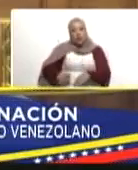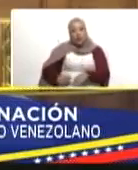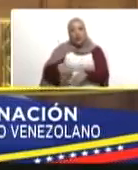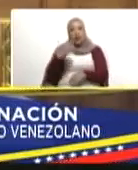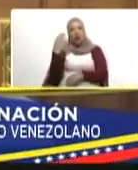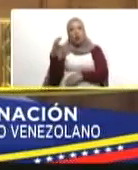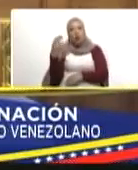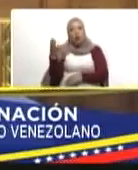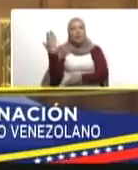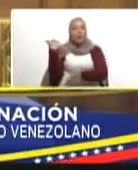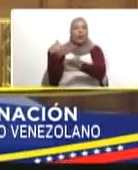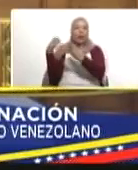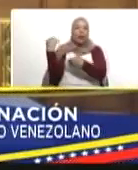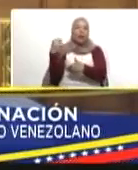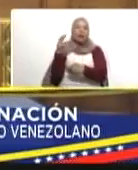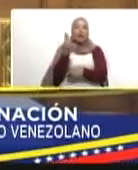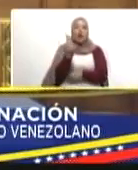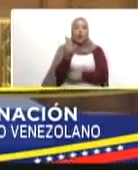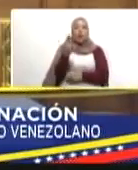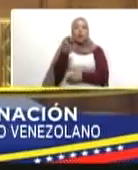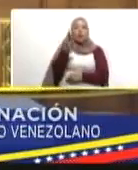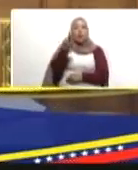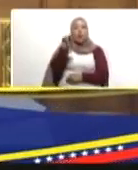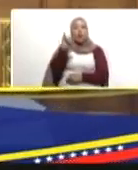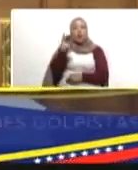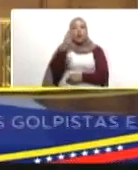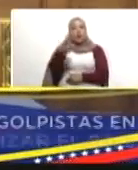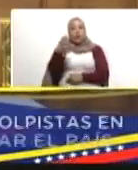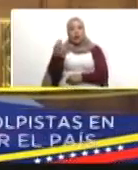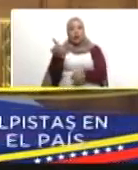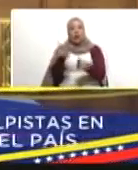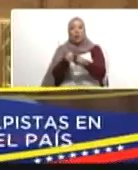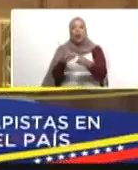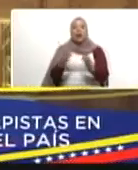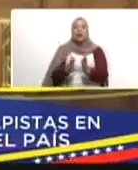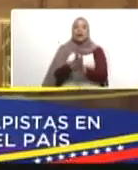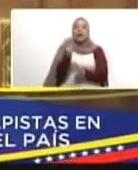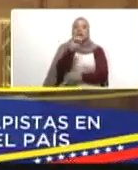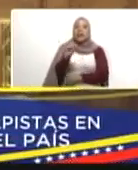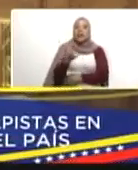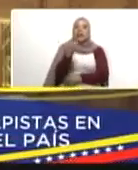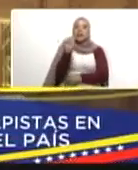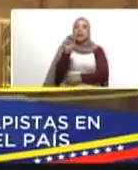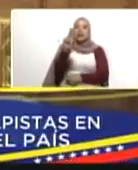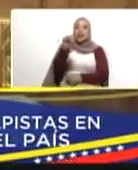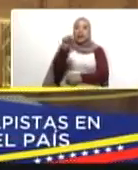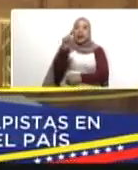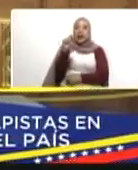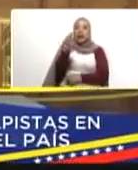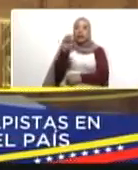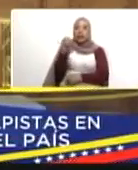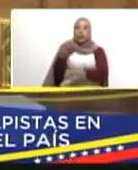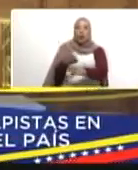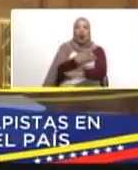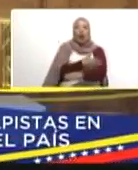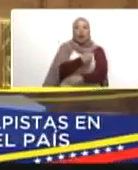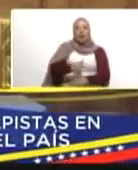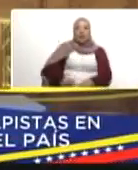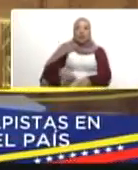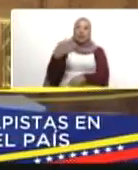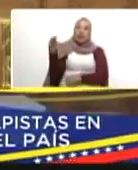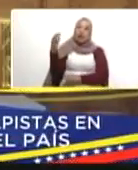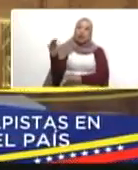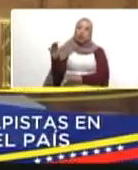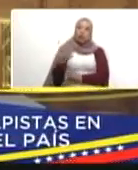Iván Duque sigue actuando de manera secreta E impune conspirando contra